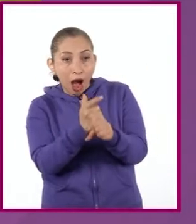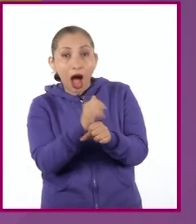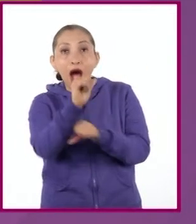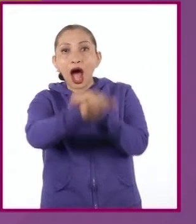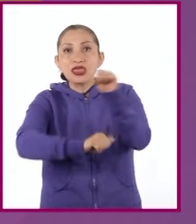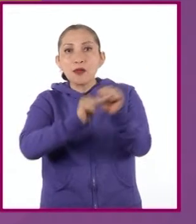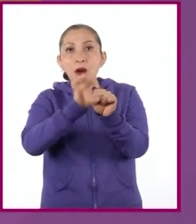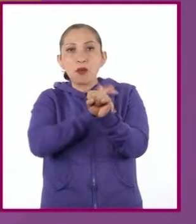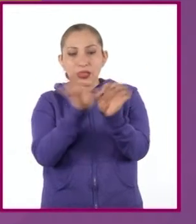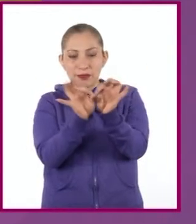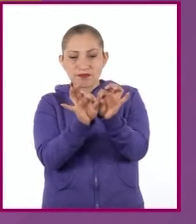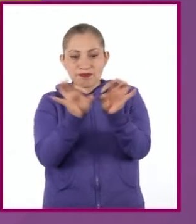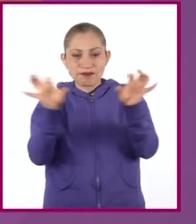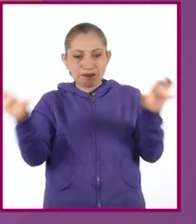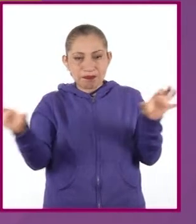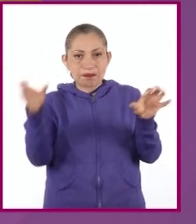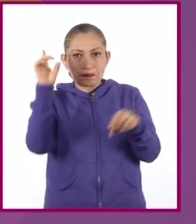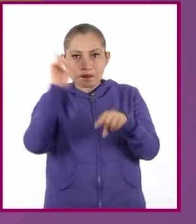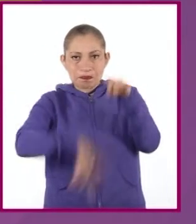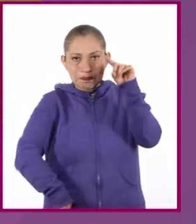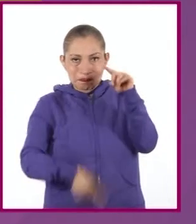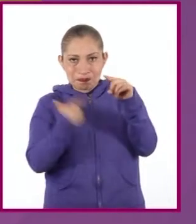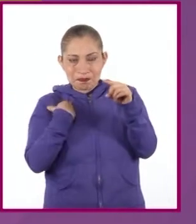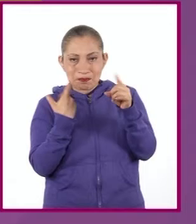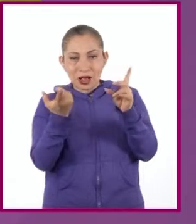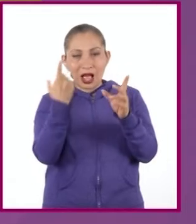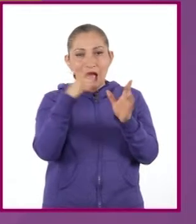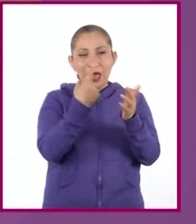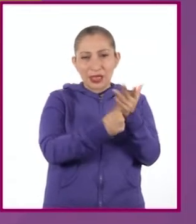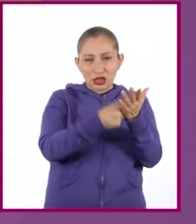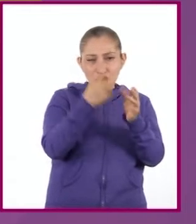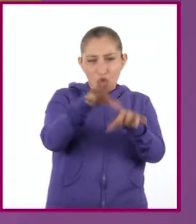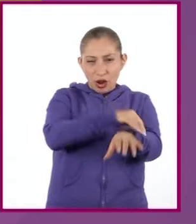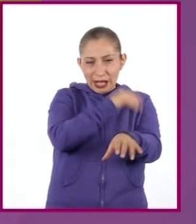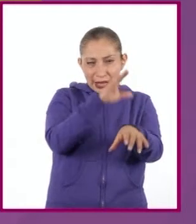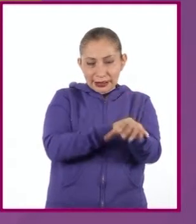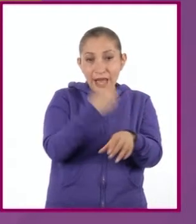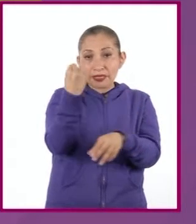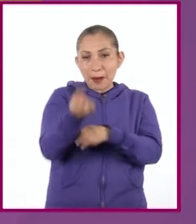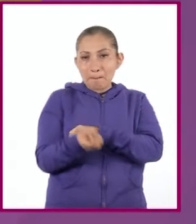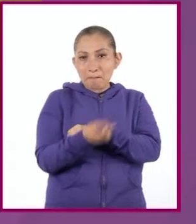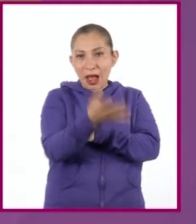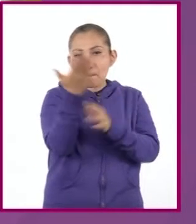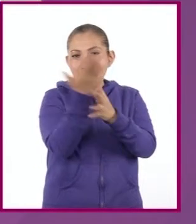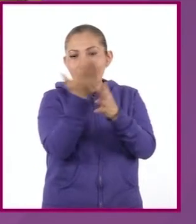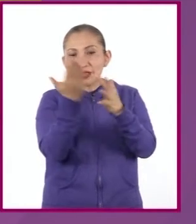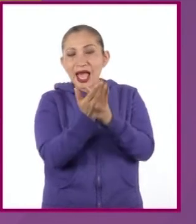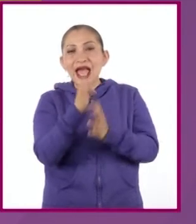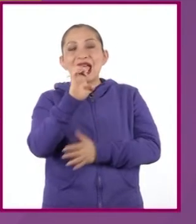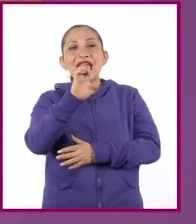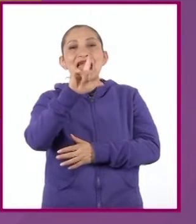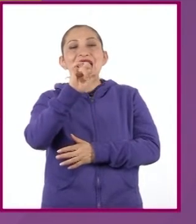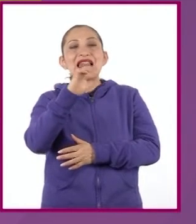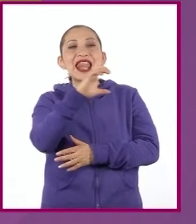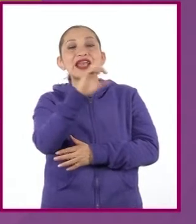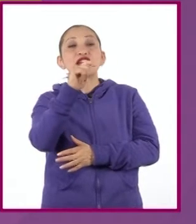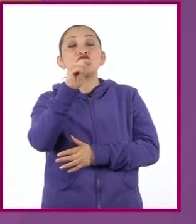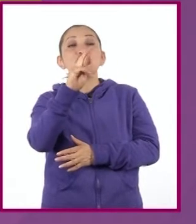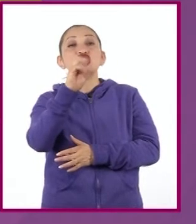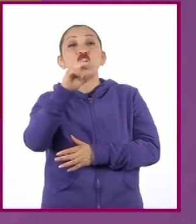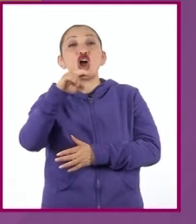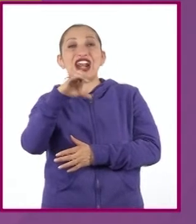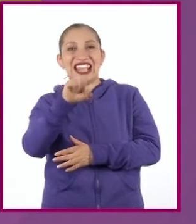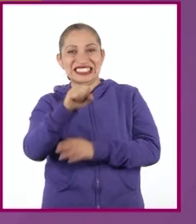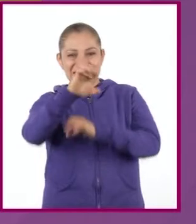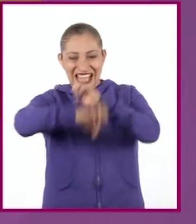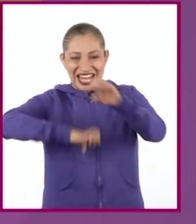podían separarse al arrancarles las partículas con carga que los conformaban, y denominó a estas partículas electrones. También planteó